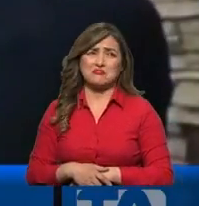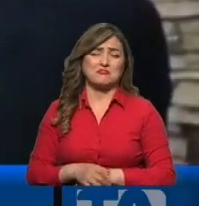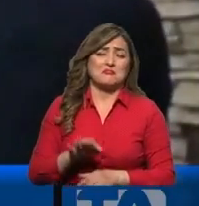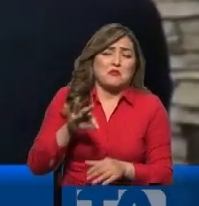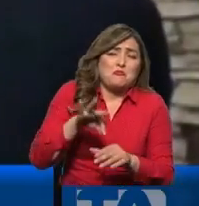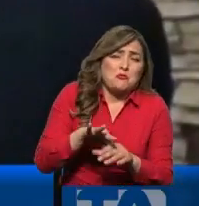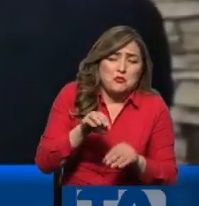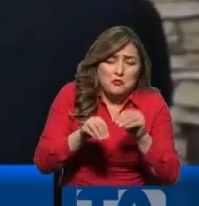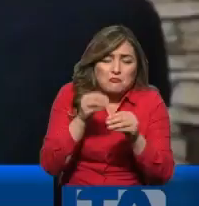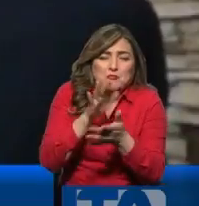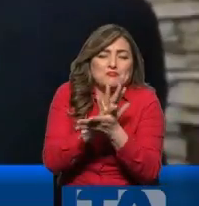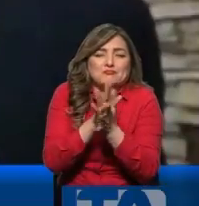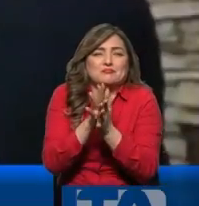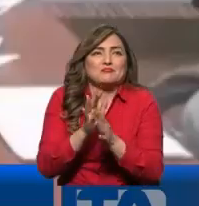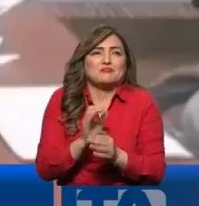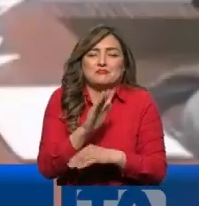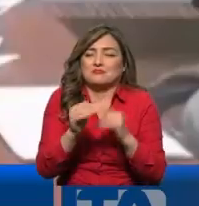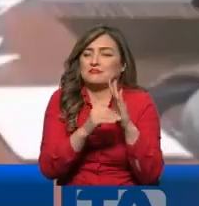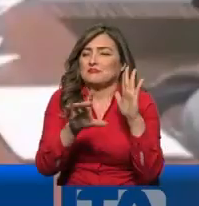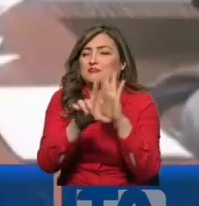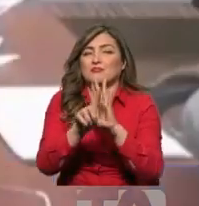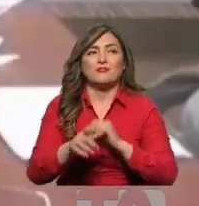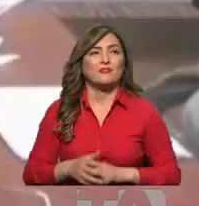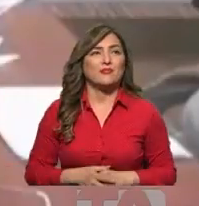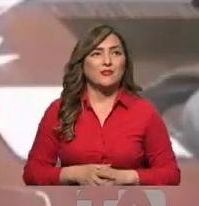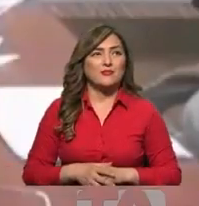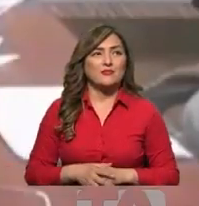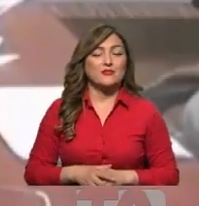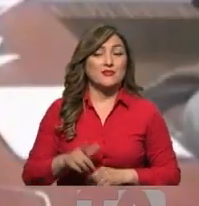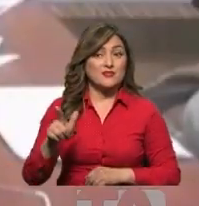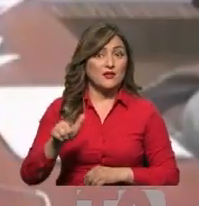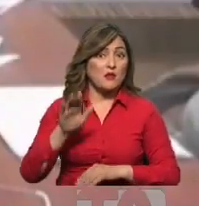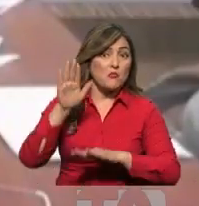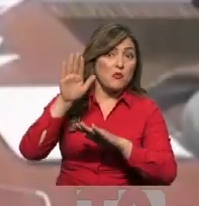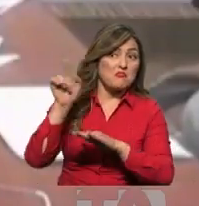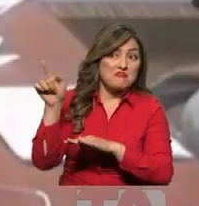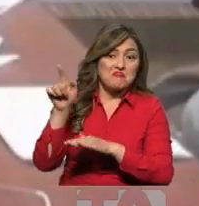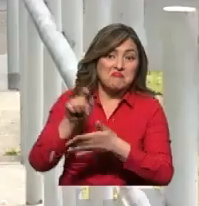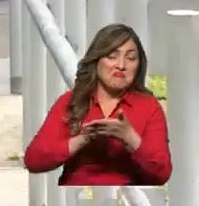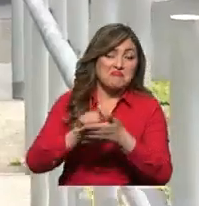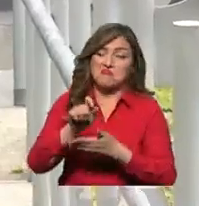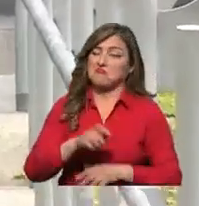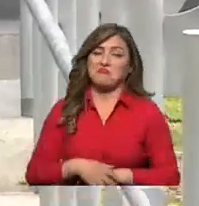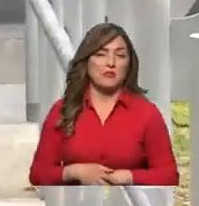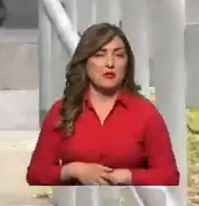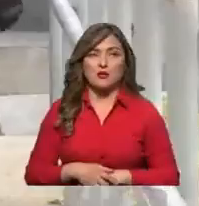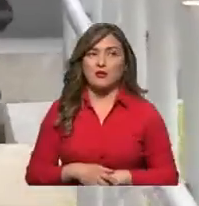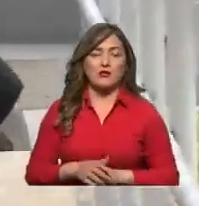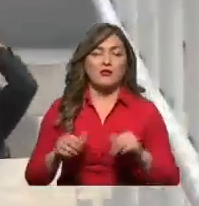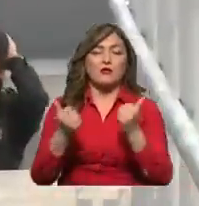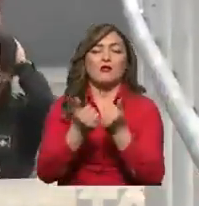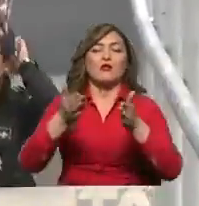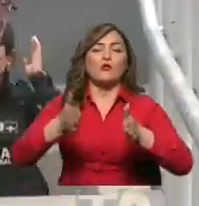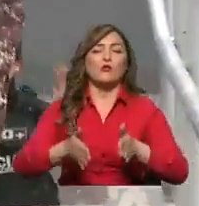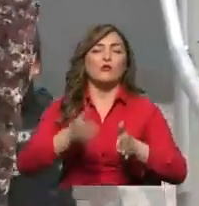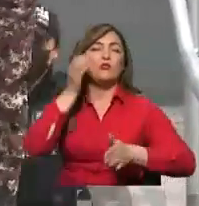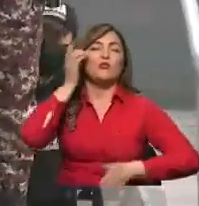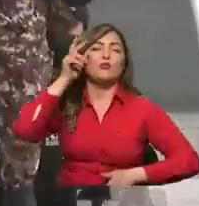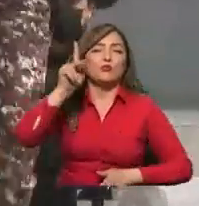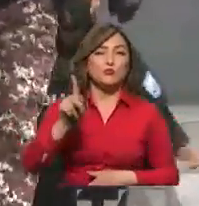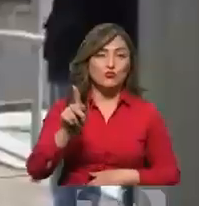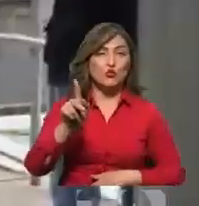votando informes y nada eso es ilegal después de no dar paso de villavicencio los asambleístas empezaron a exponer sus criterios